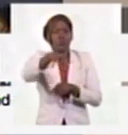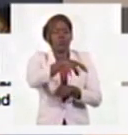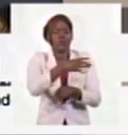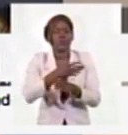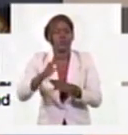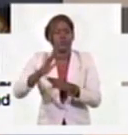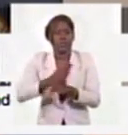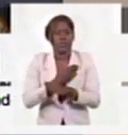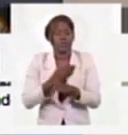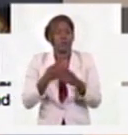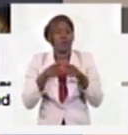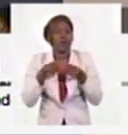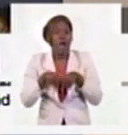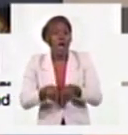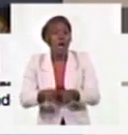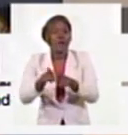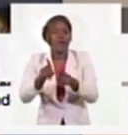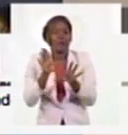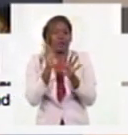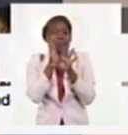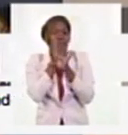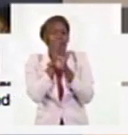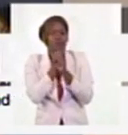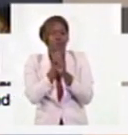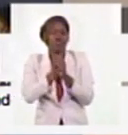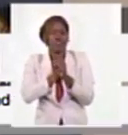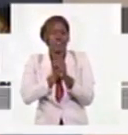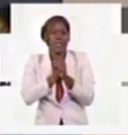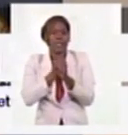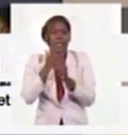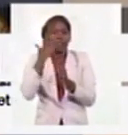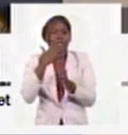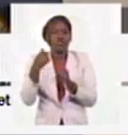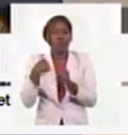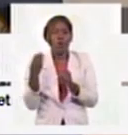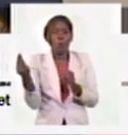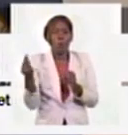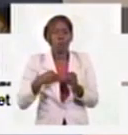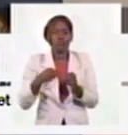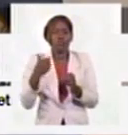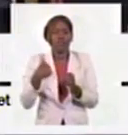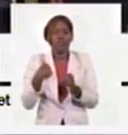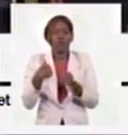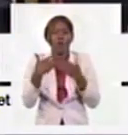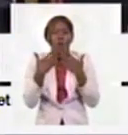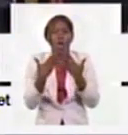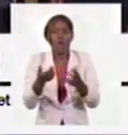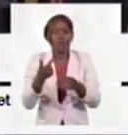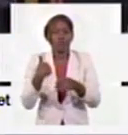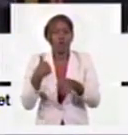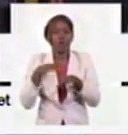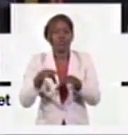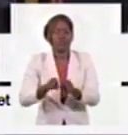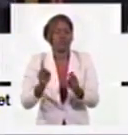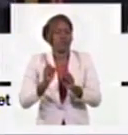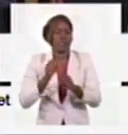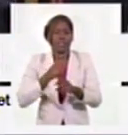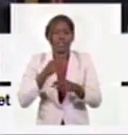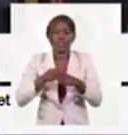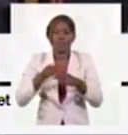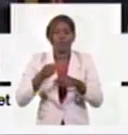que prefirieron guardar su anonimato. Estos descubrimientos se conocen semanas después de que Merrick Garland, el fiscal